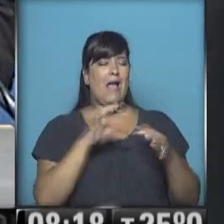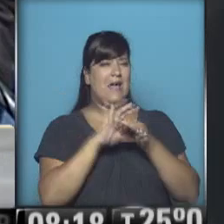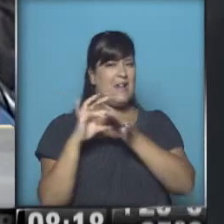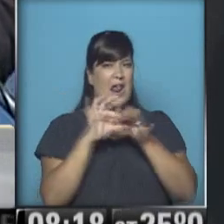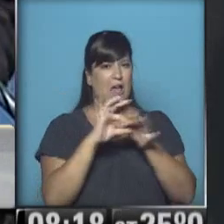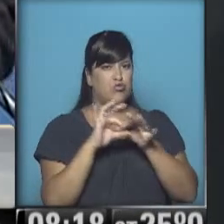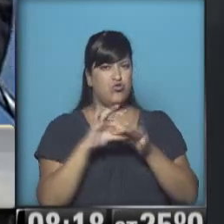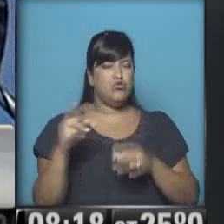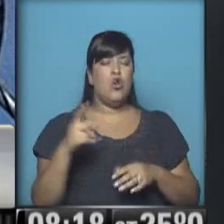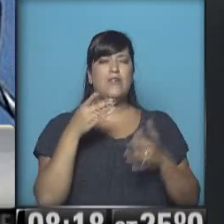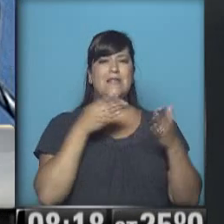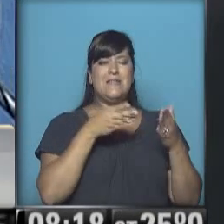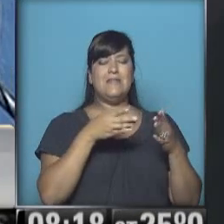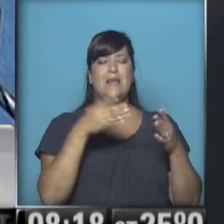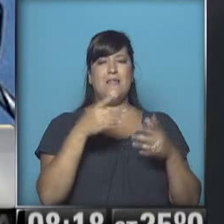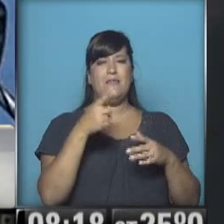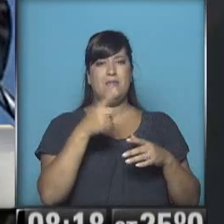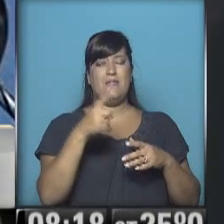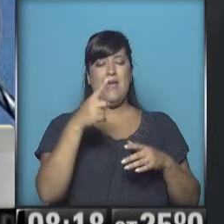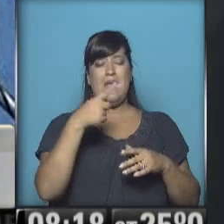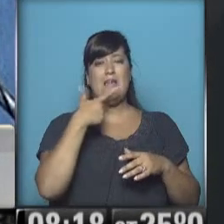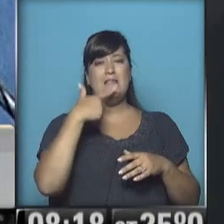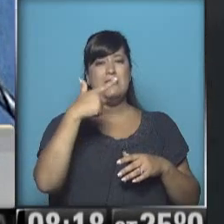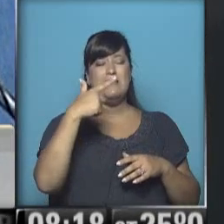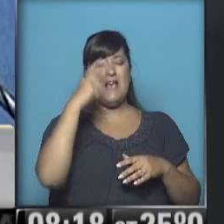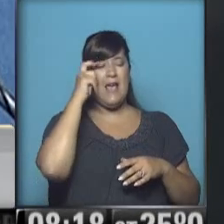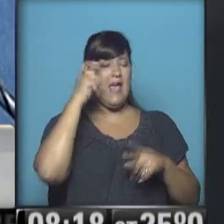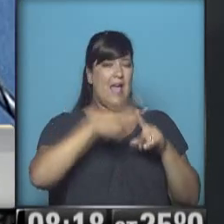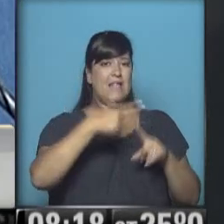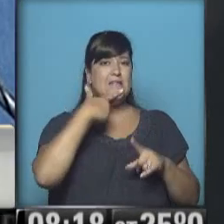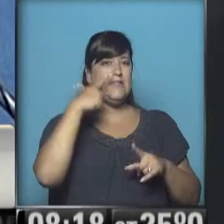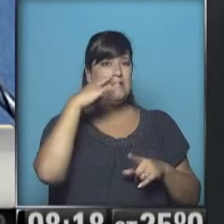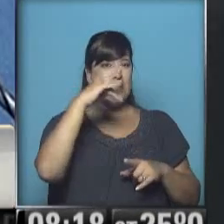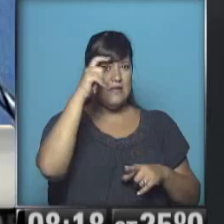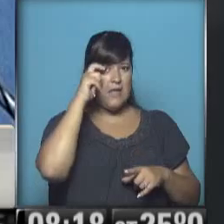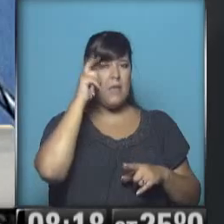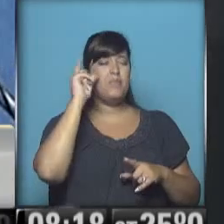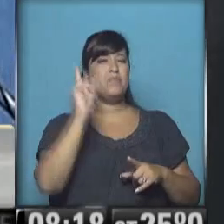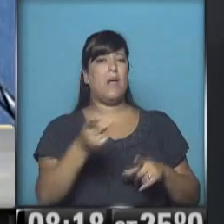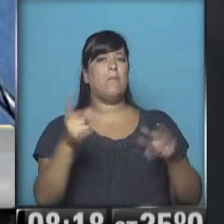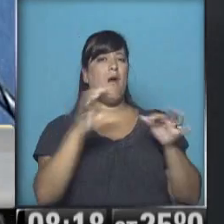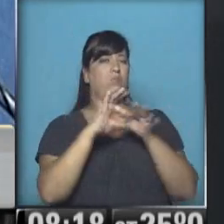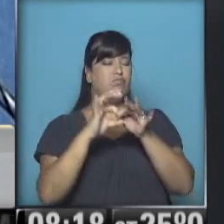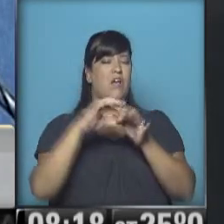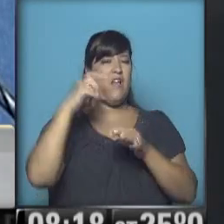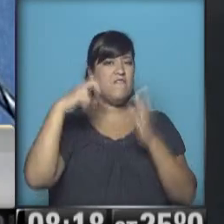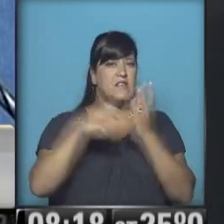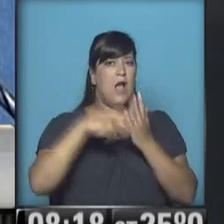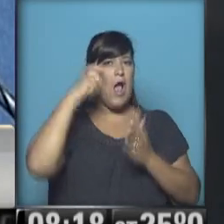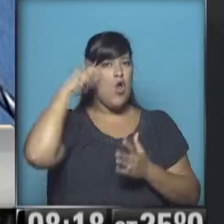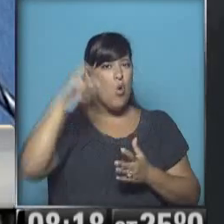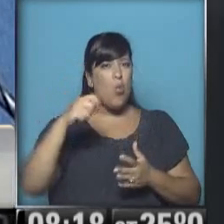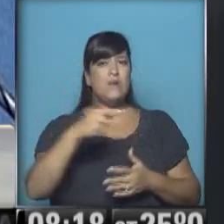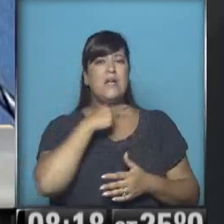entre servicios de inteligencia desplazados con fiscales y jueces que actúan en una estrategia de hostigamiento